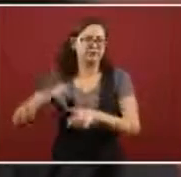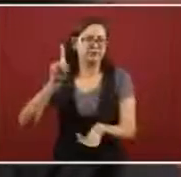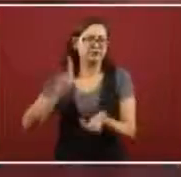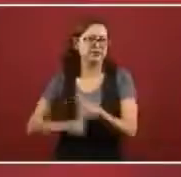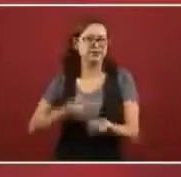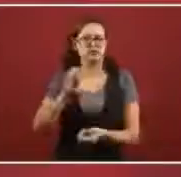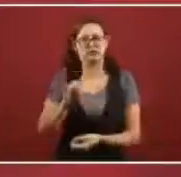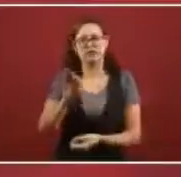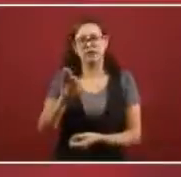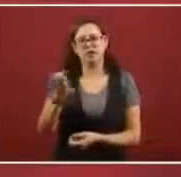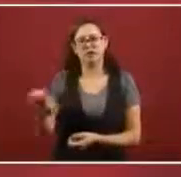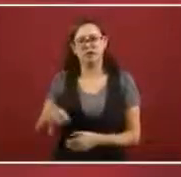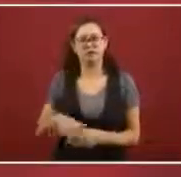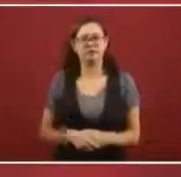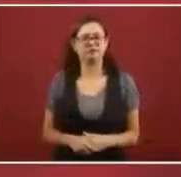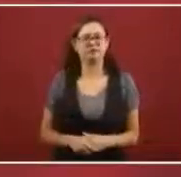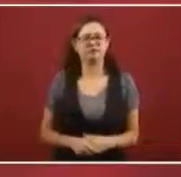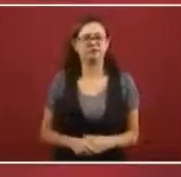Electricidad.